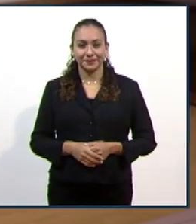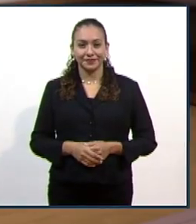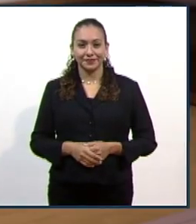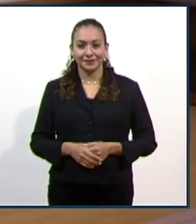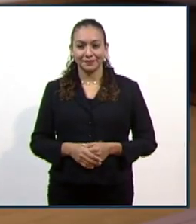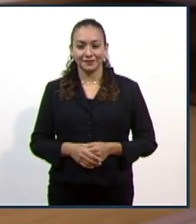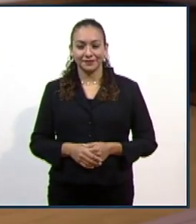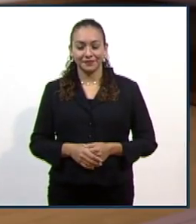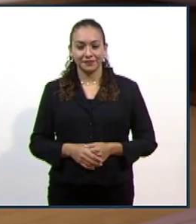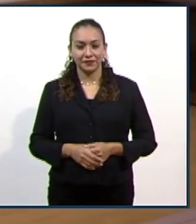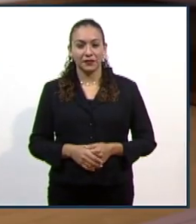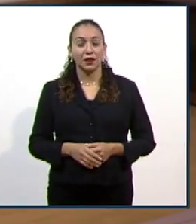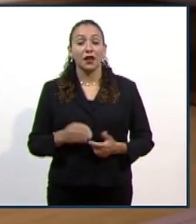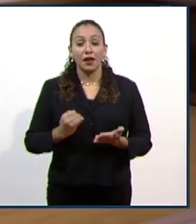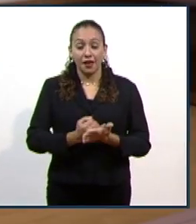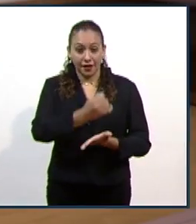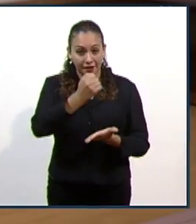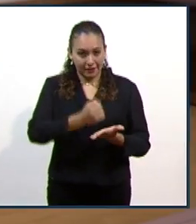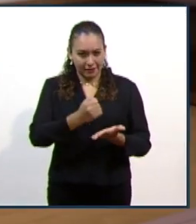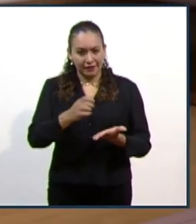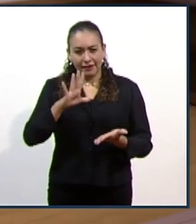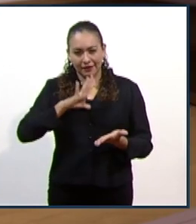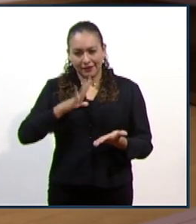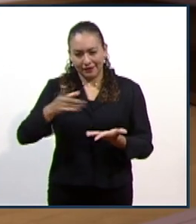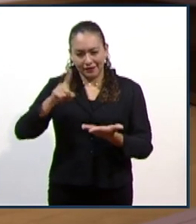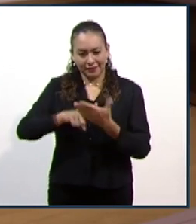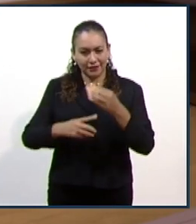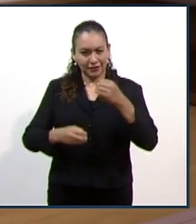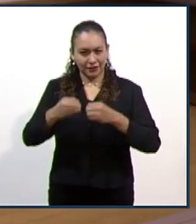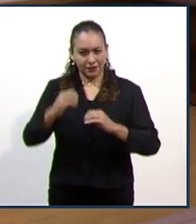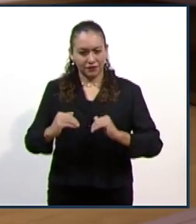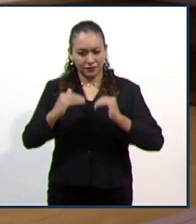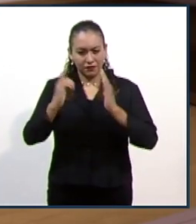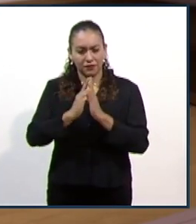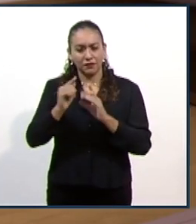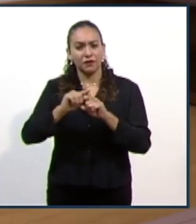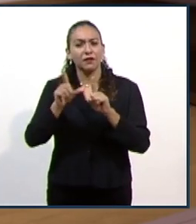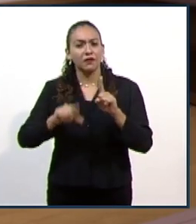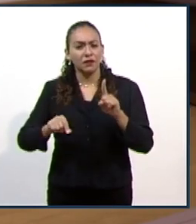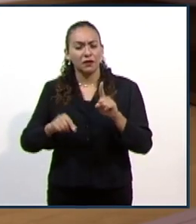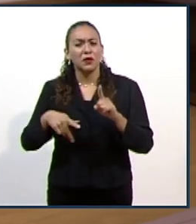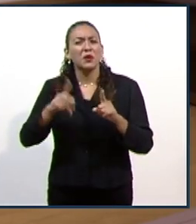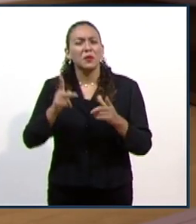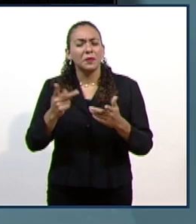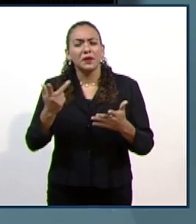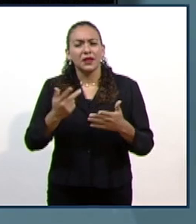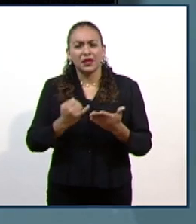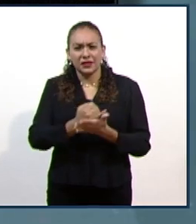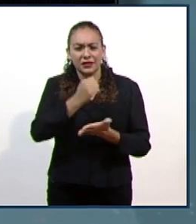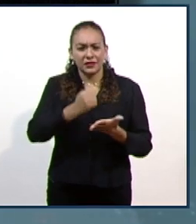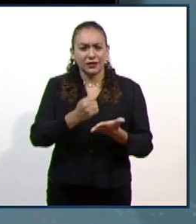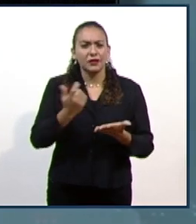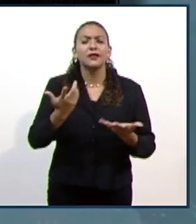Y a través de sus sentencias, la Corte se asegura de que la orientación sexual de las personas no sea